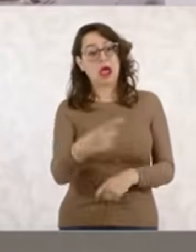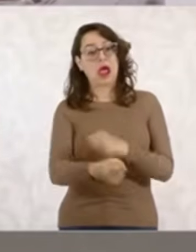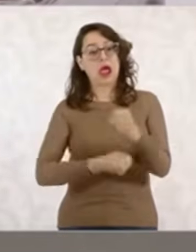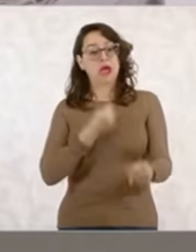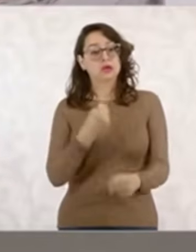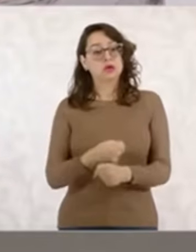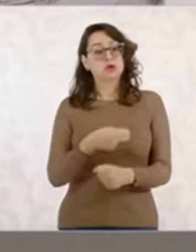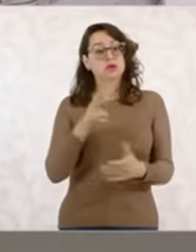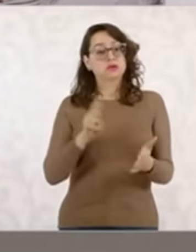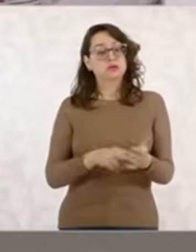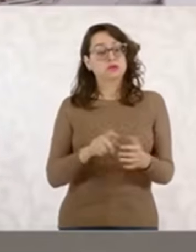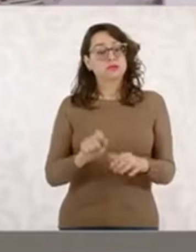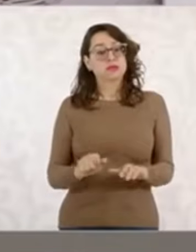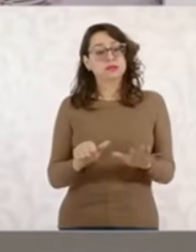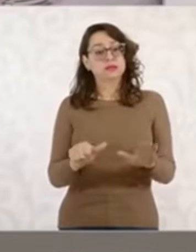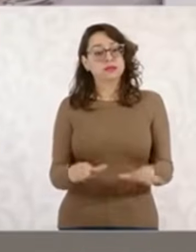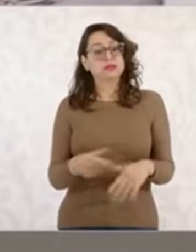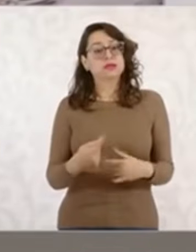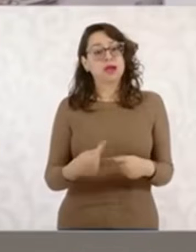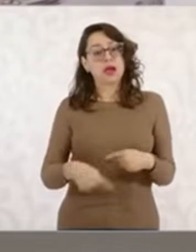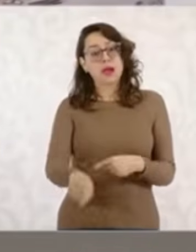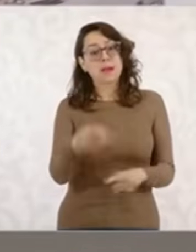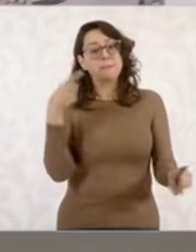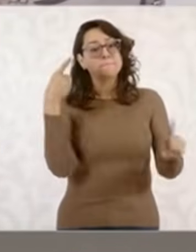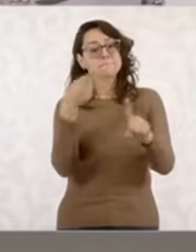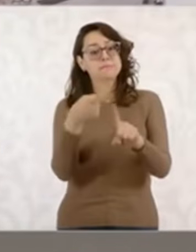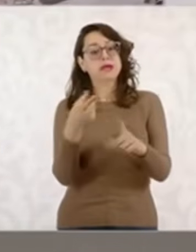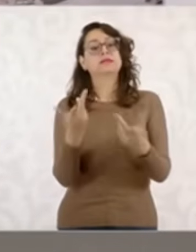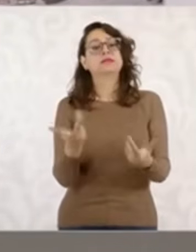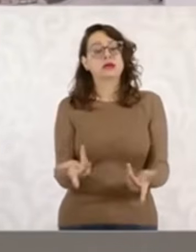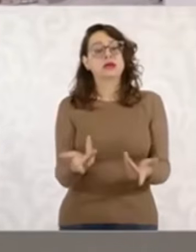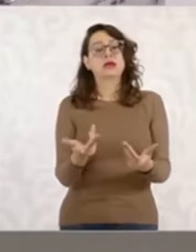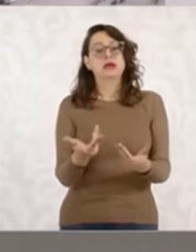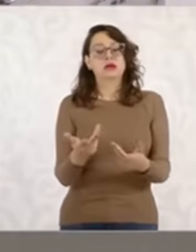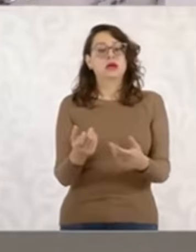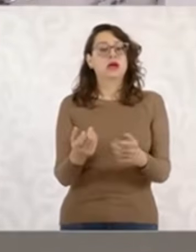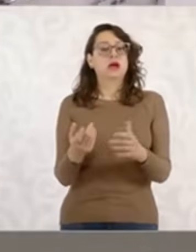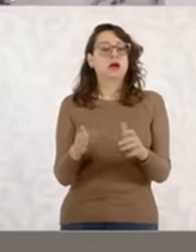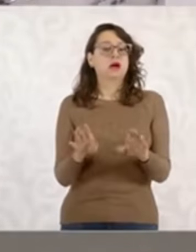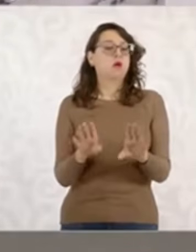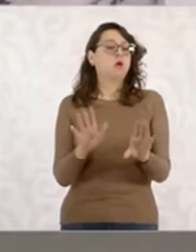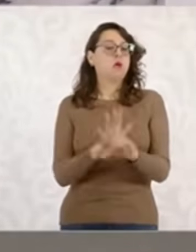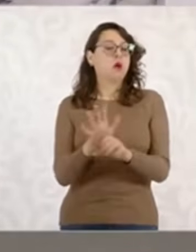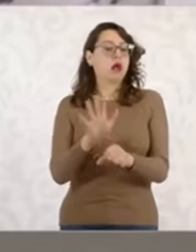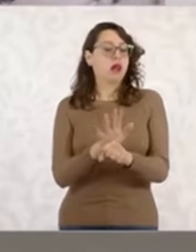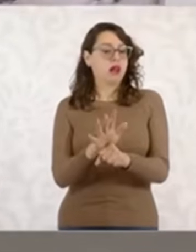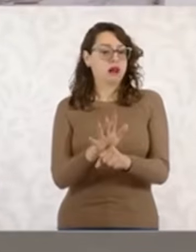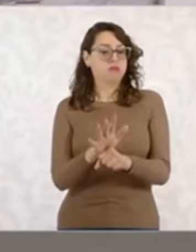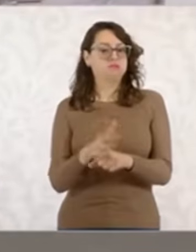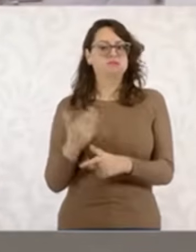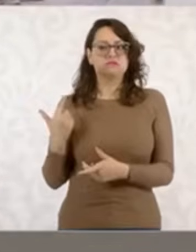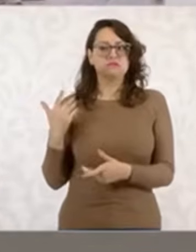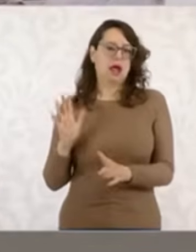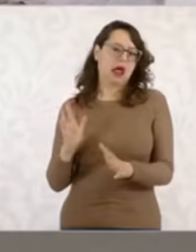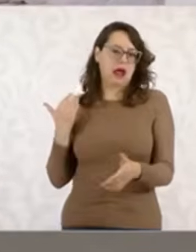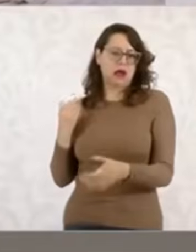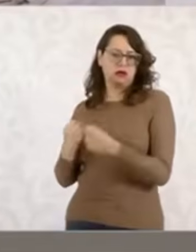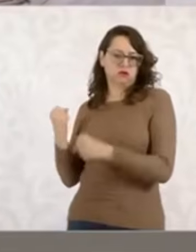ya está muy avanzado con todo lo que se trabajó en 2025, la meta es